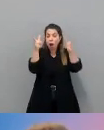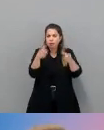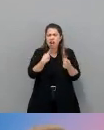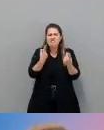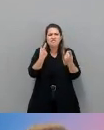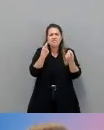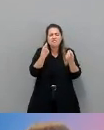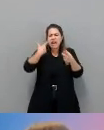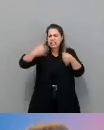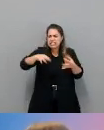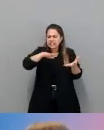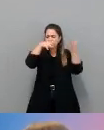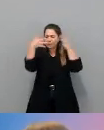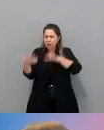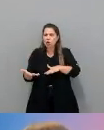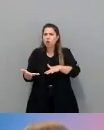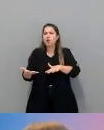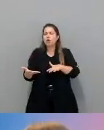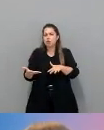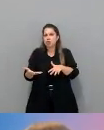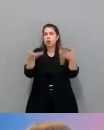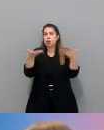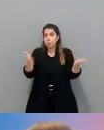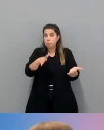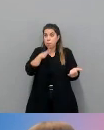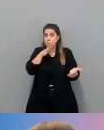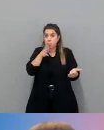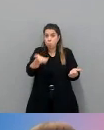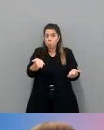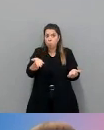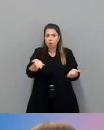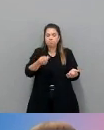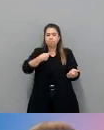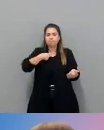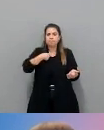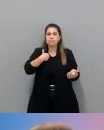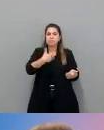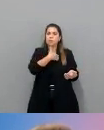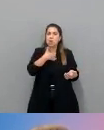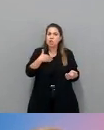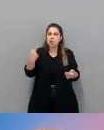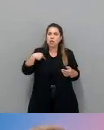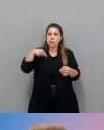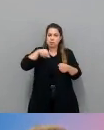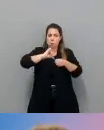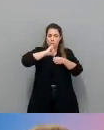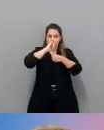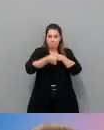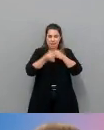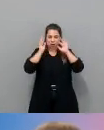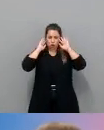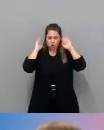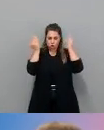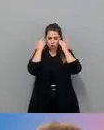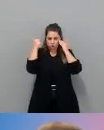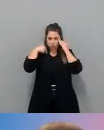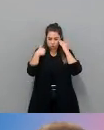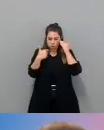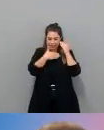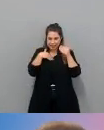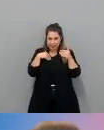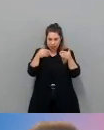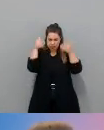aplicación. De hecho, por ese motivo, pues he querido en este marco de este congreso centrar una parte de